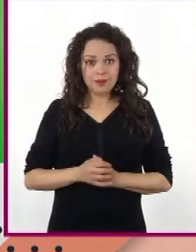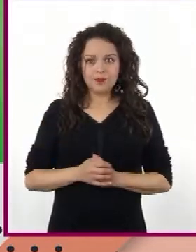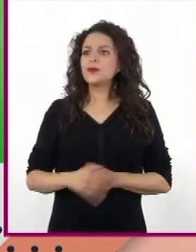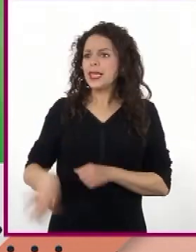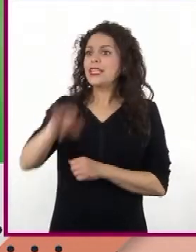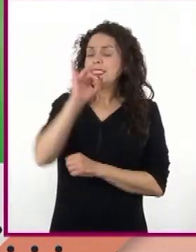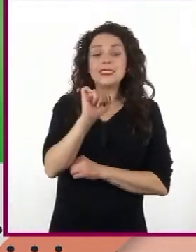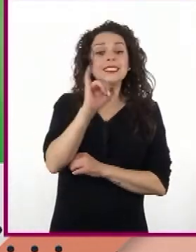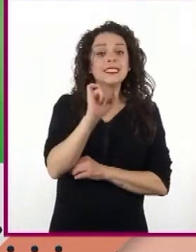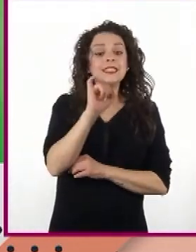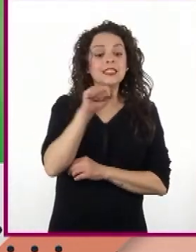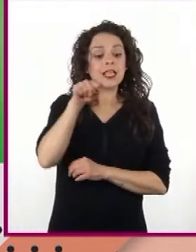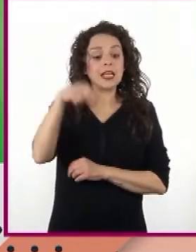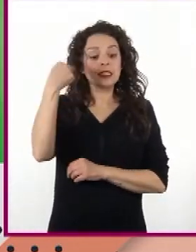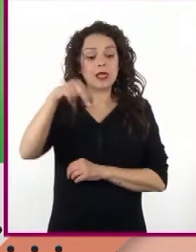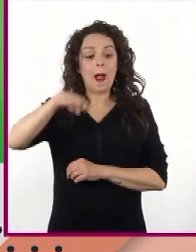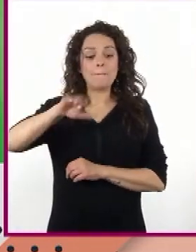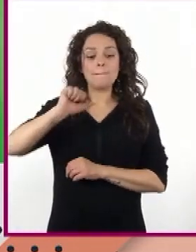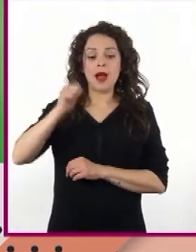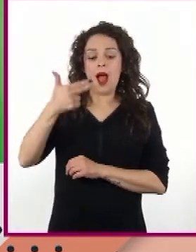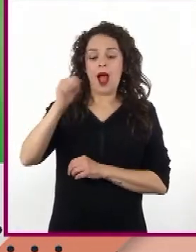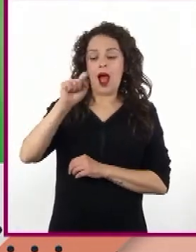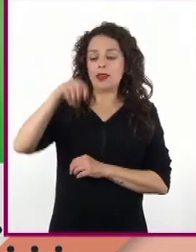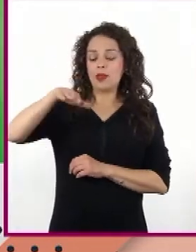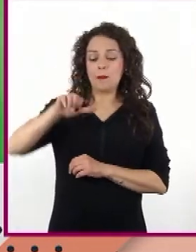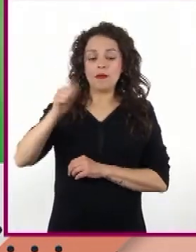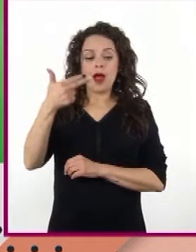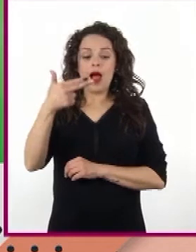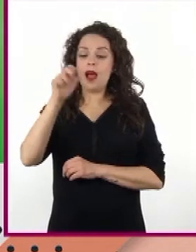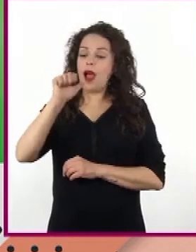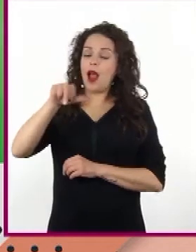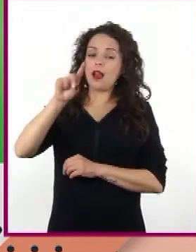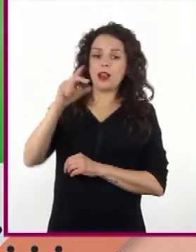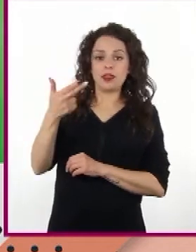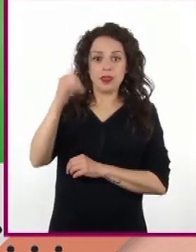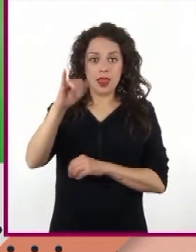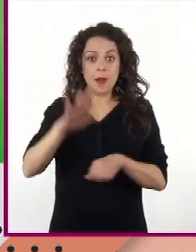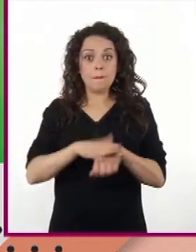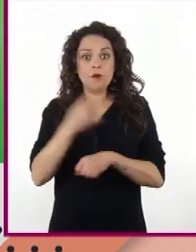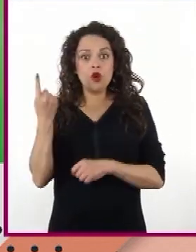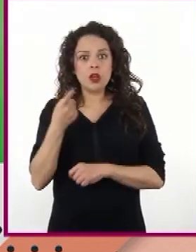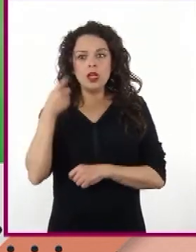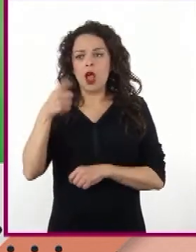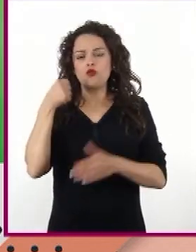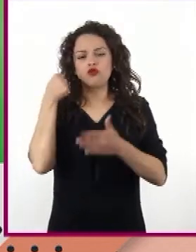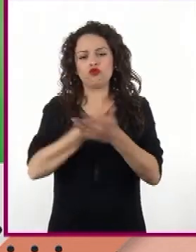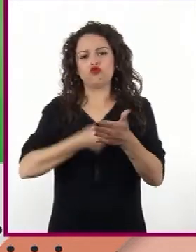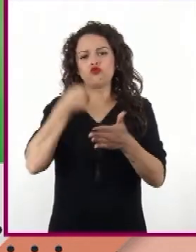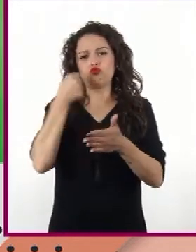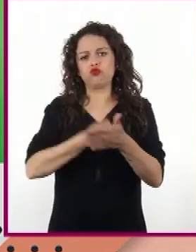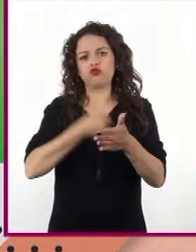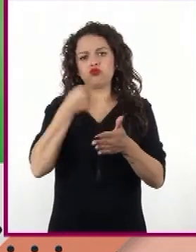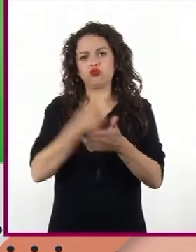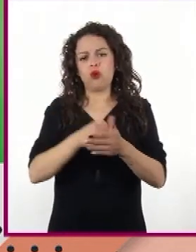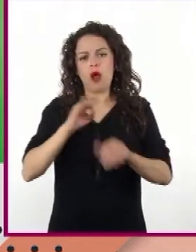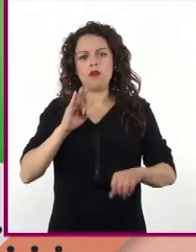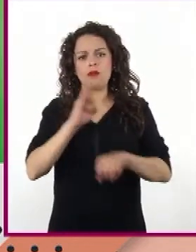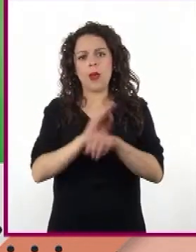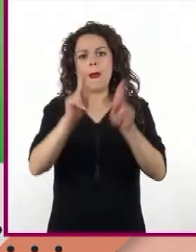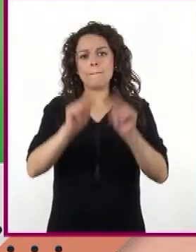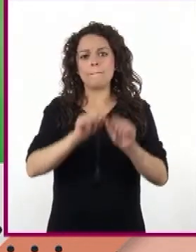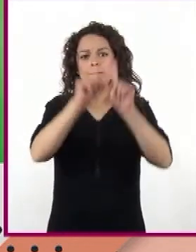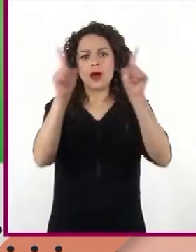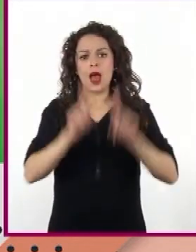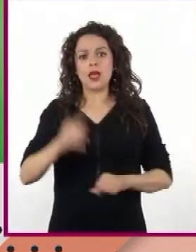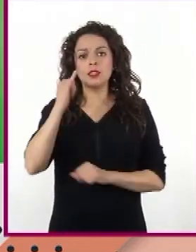Sí, es Mahatma Gandhi, quien fue conocido por ser un luchador social, defender la paz y lograr la